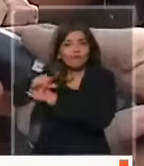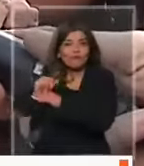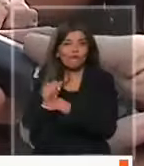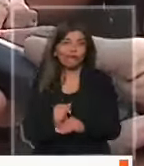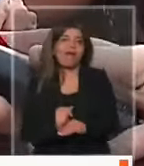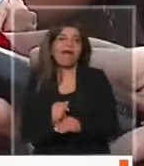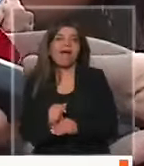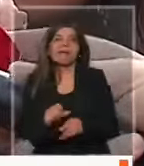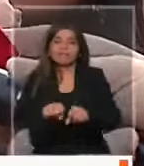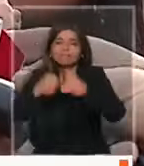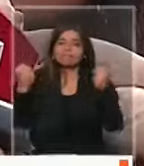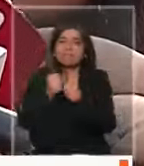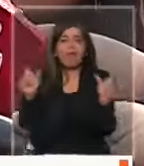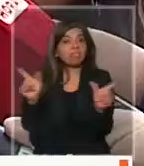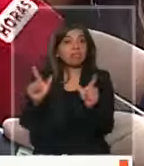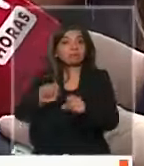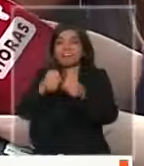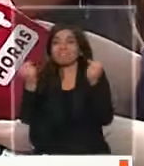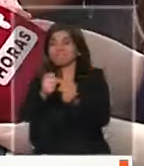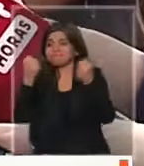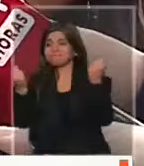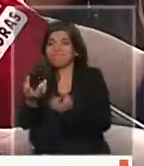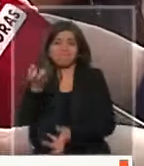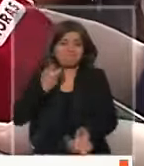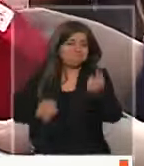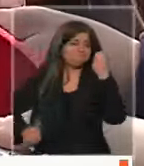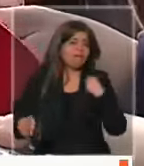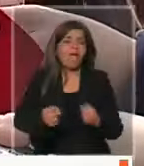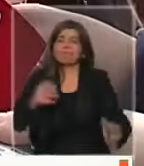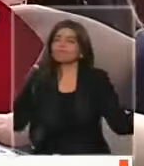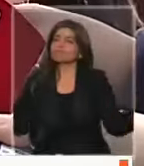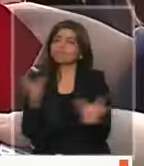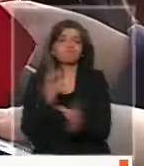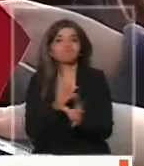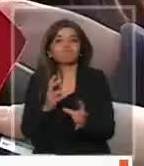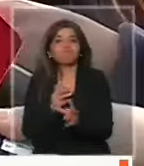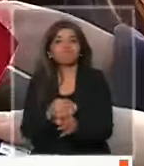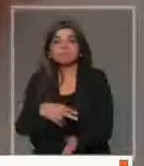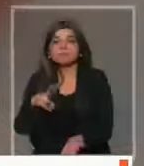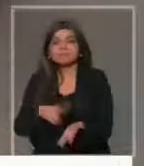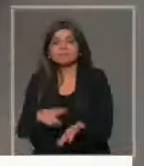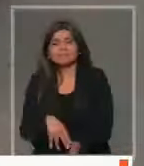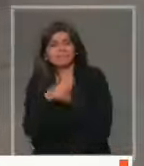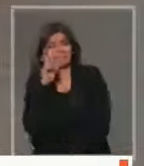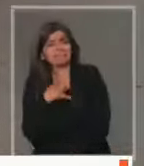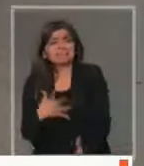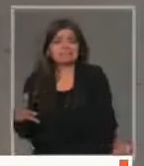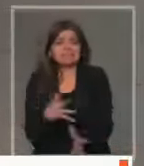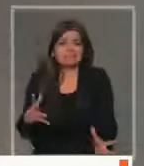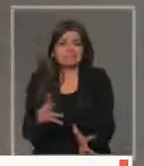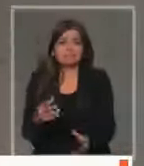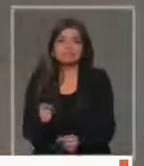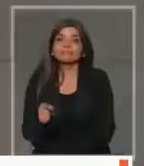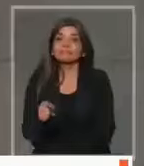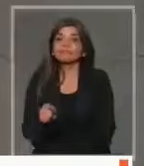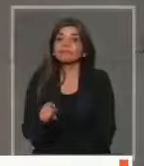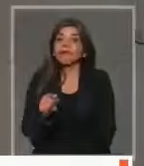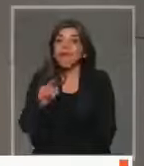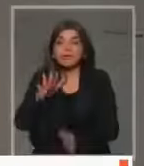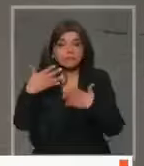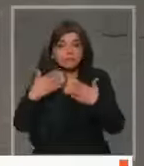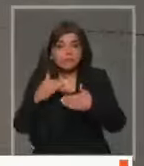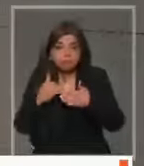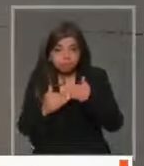Todo. Hicieron tirar los televisores, sacaron los televisores de raíz. Una violencia de verdad desmedida. Incluso a primera